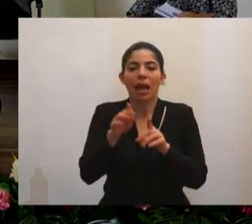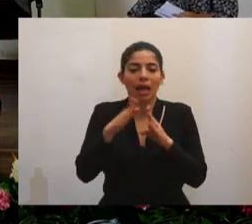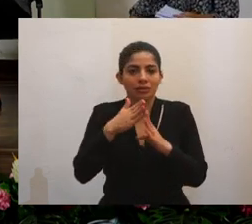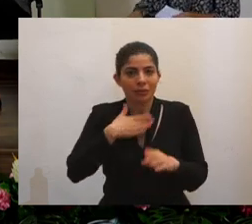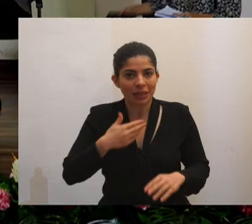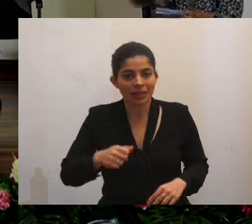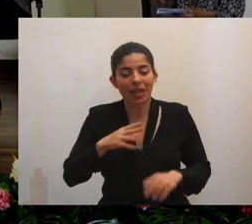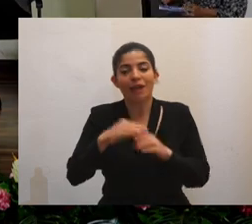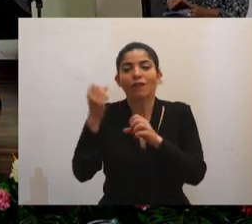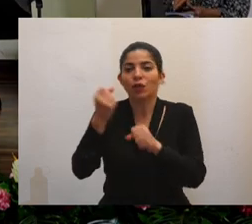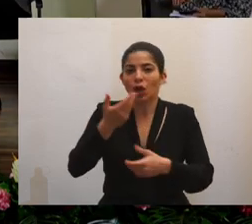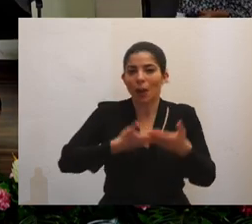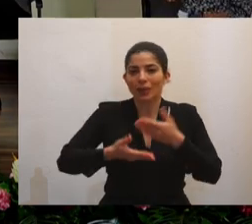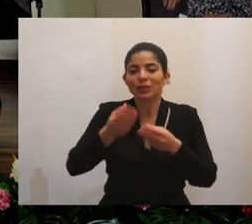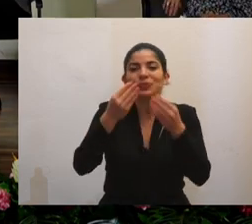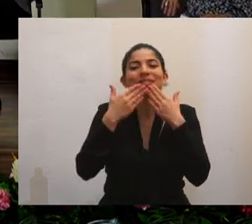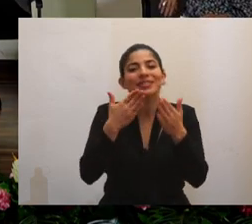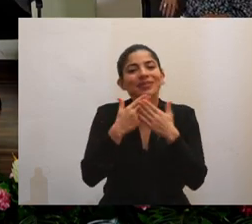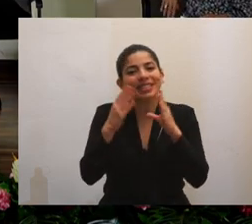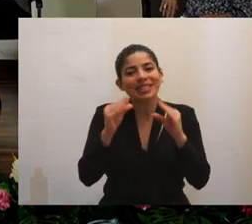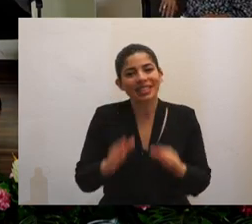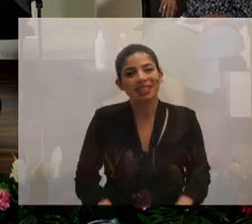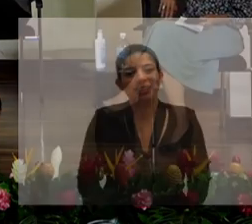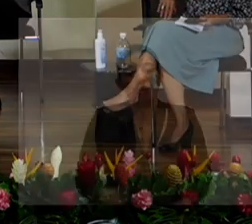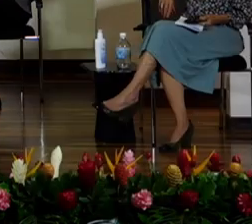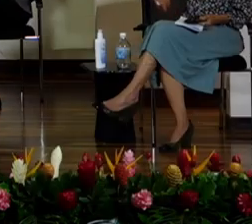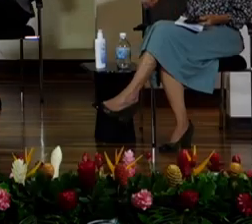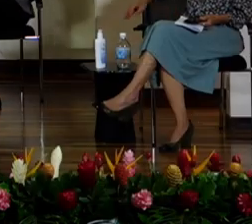de FUN de Cooperación. Muchas gracias, muy buenas tardes.